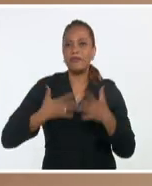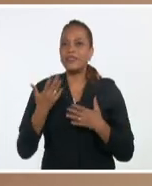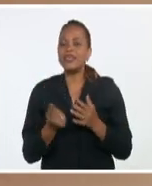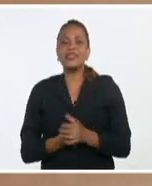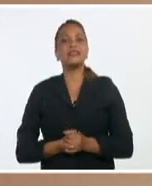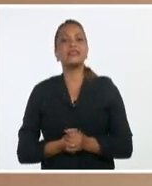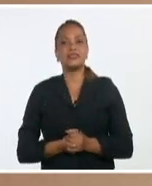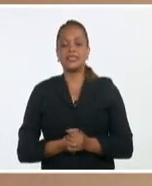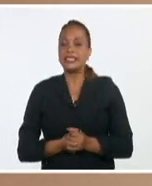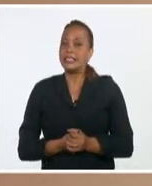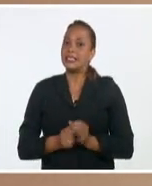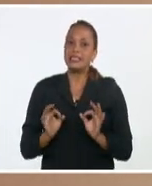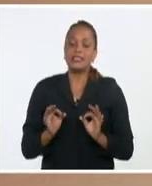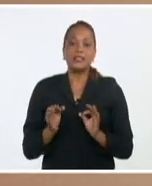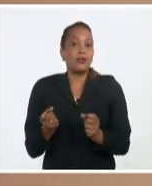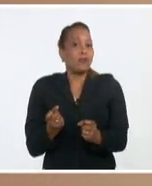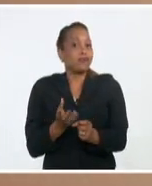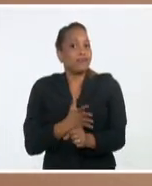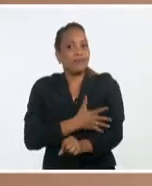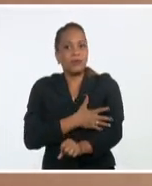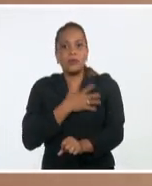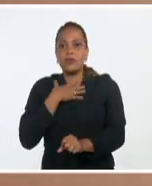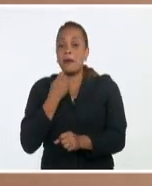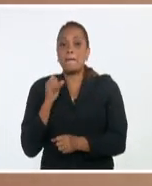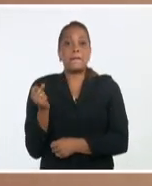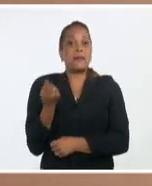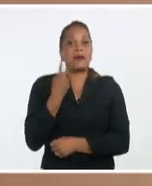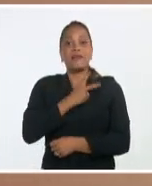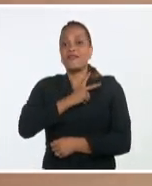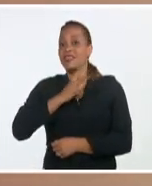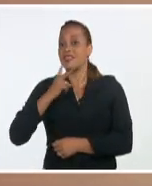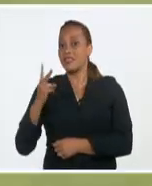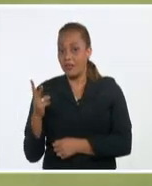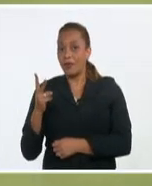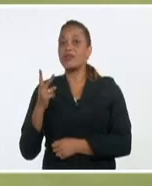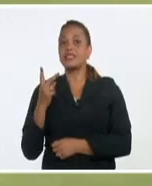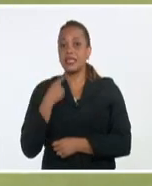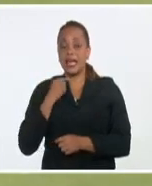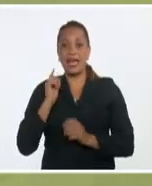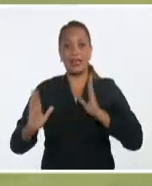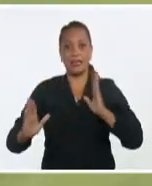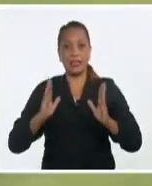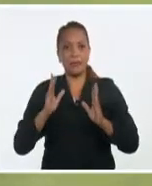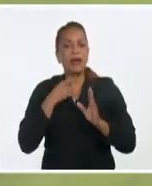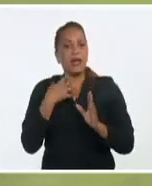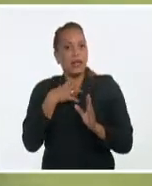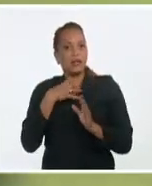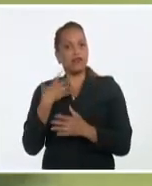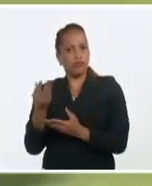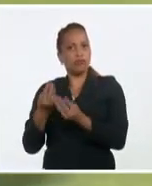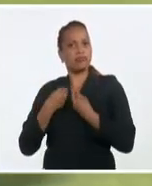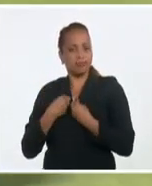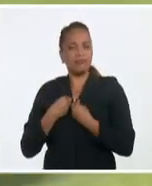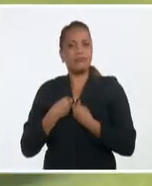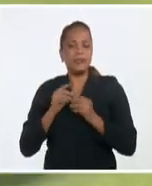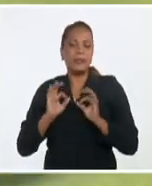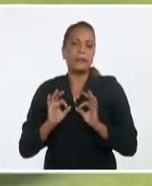Estoy, vamos, eufórico con la primera victoria de esta nueva etapa, que ya tocaba. Creo que no la merecimos ya en marzo, pero